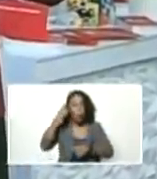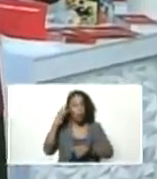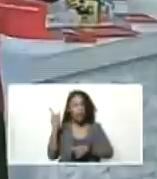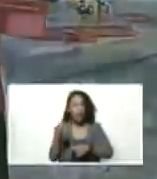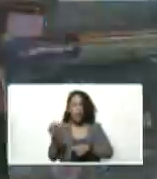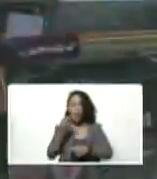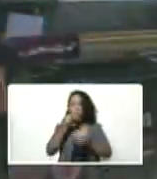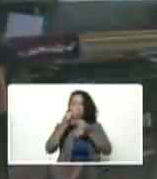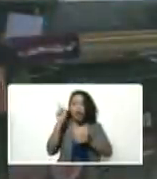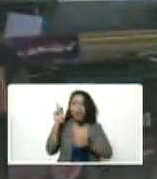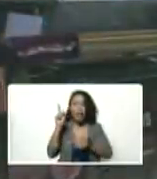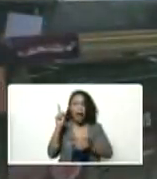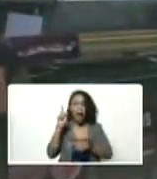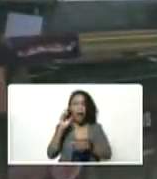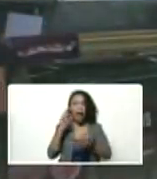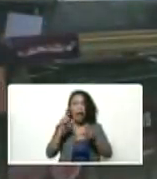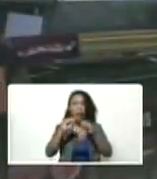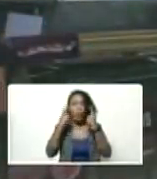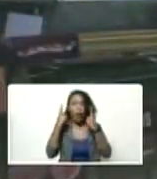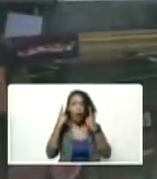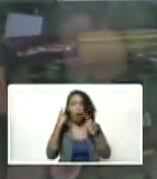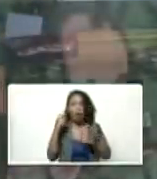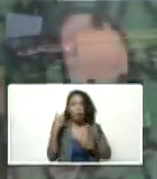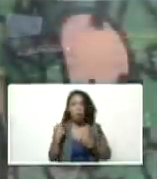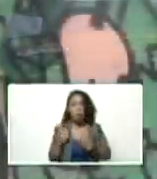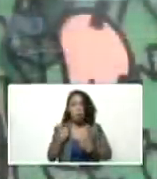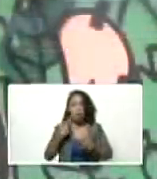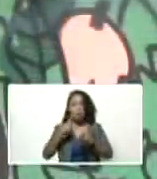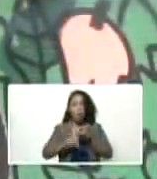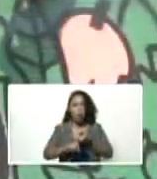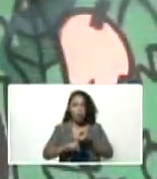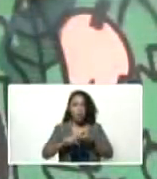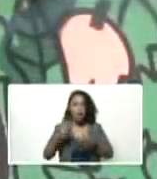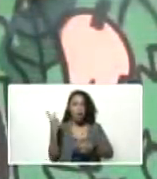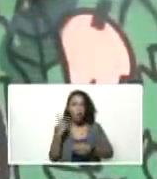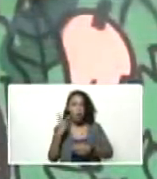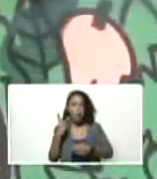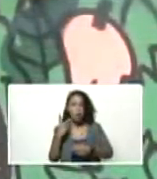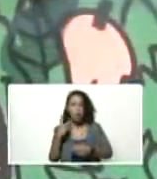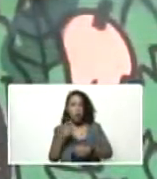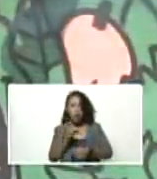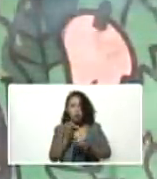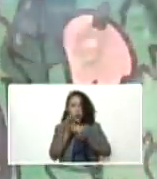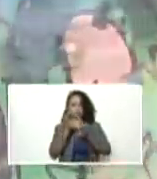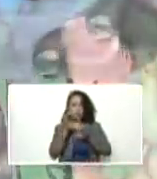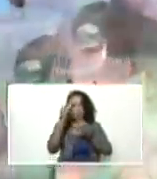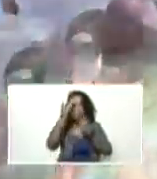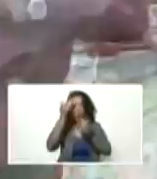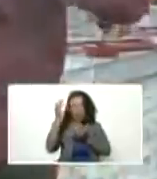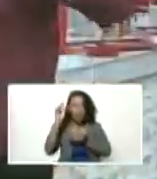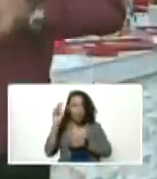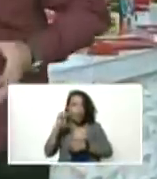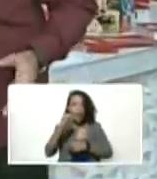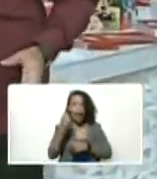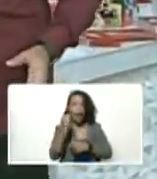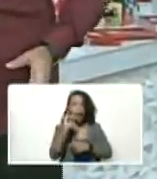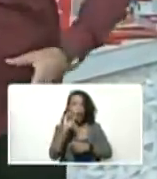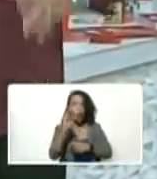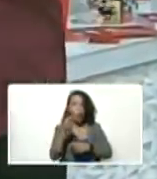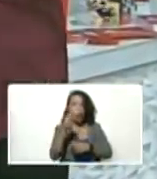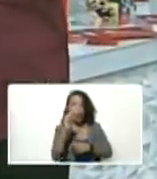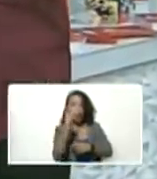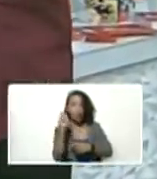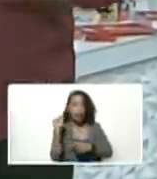por allá en Naiguatá? Silita y yo, para Naiguatá, a tomar cocadas. Mi saludo a la gente de Naiguatá. Aquí